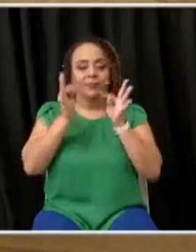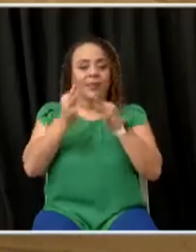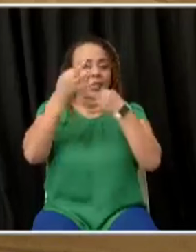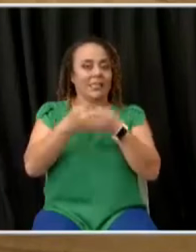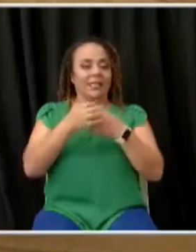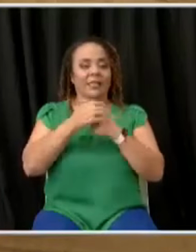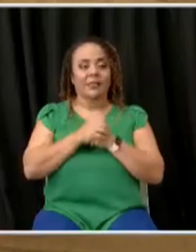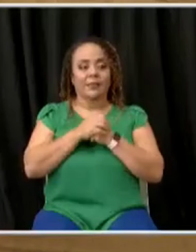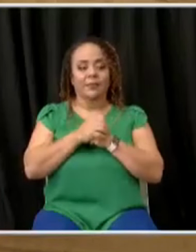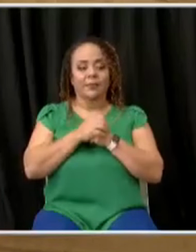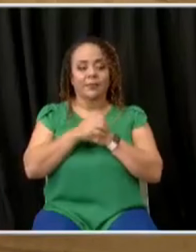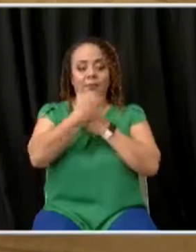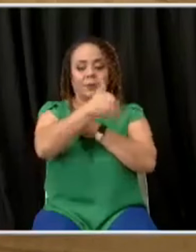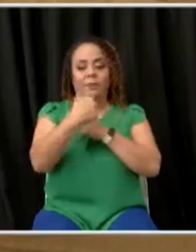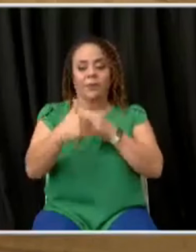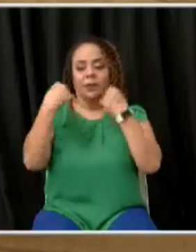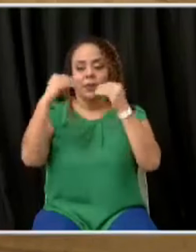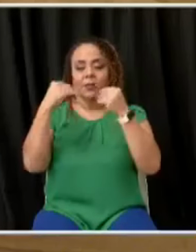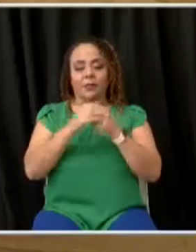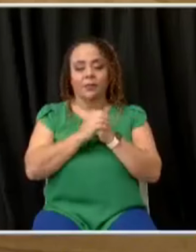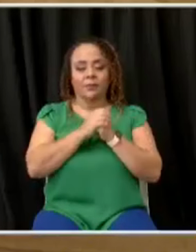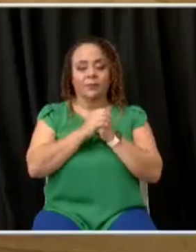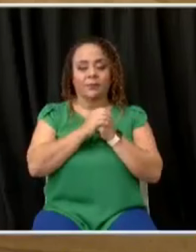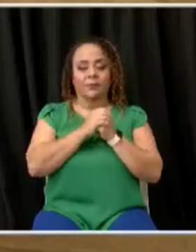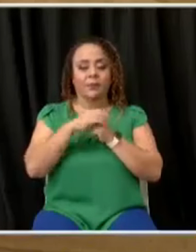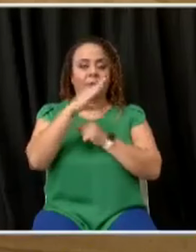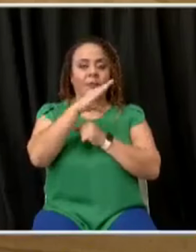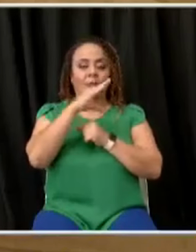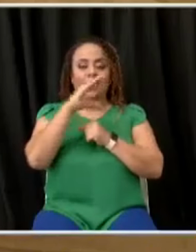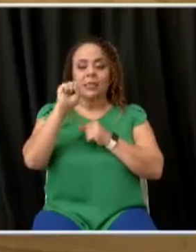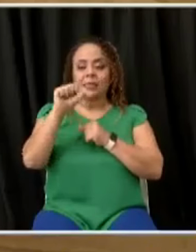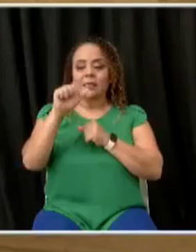talleres, panaderías,